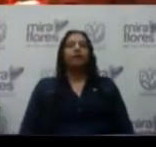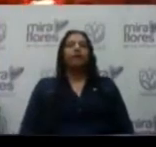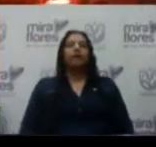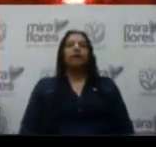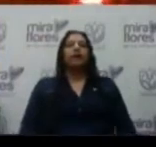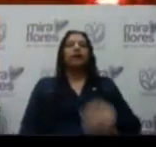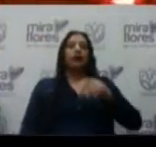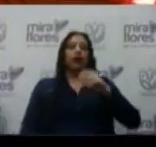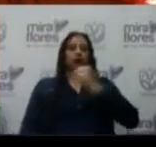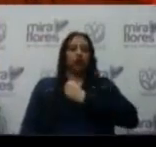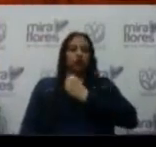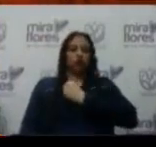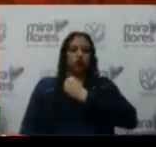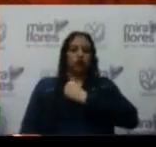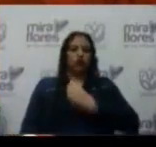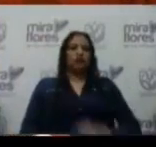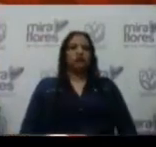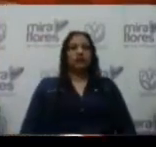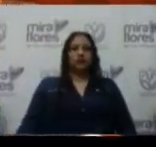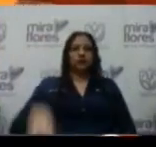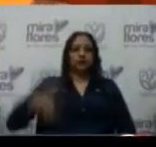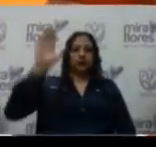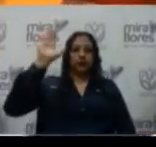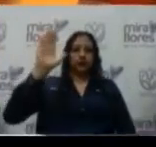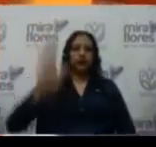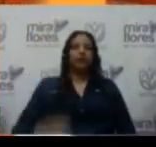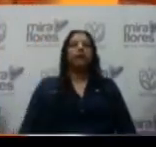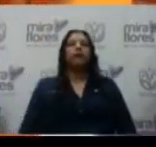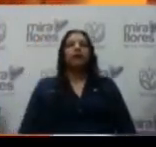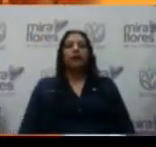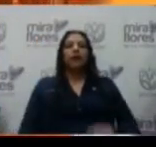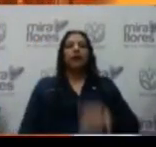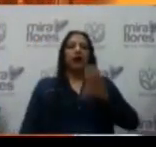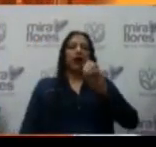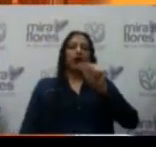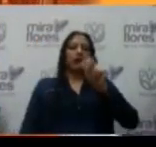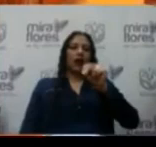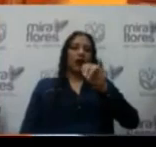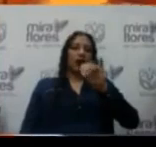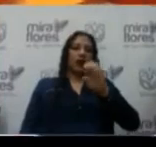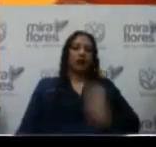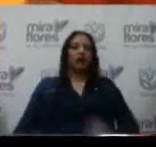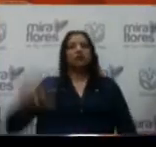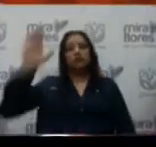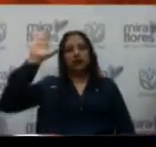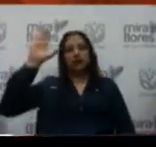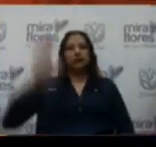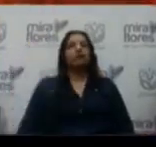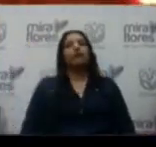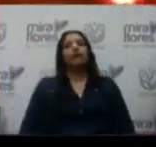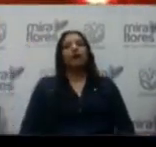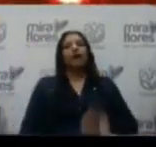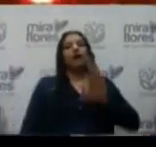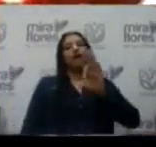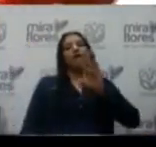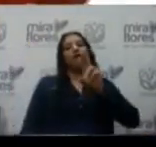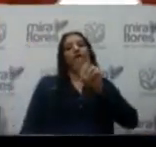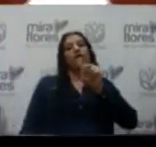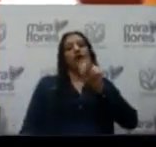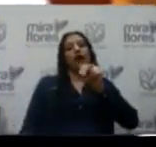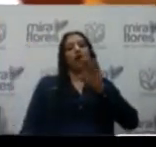Señora Susana Stiglitz Watson. Presente. Señorita Daniela Lozano Vítor. Presente. Señora Franca Rey